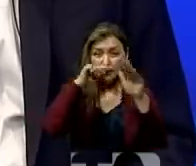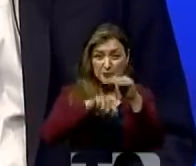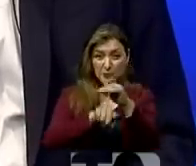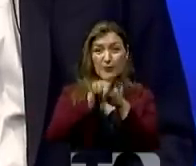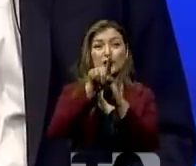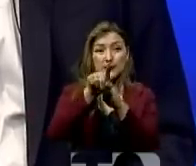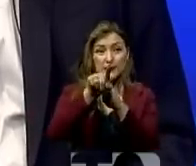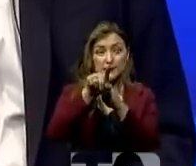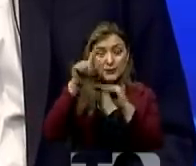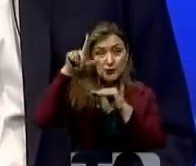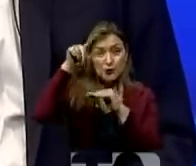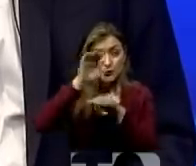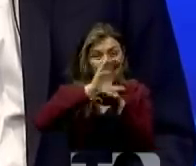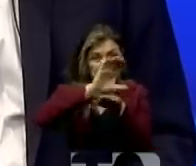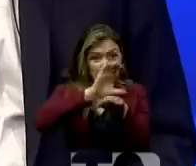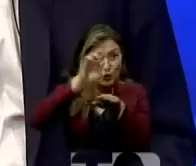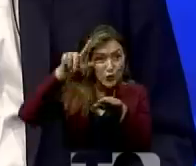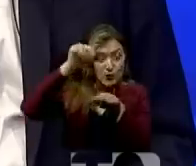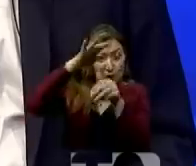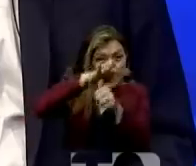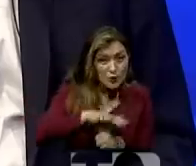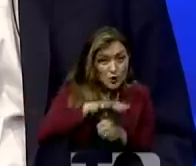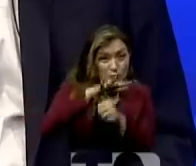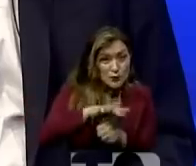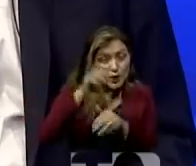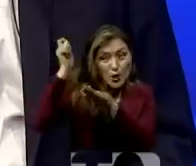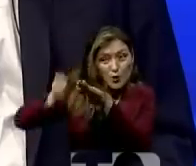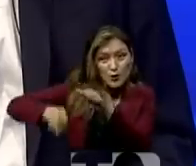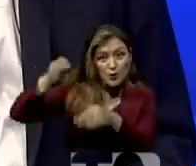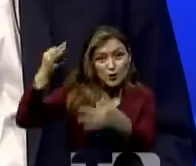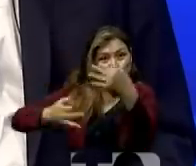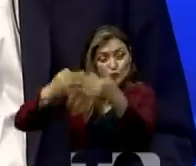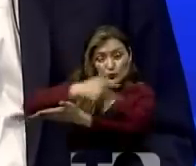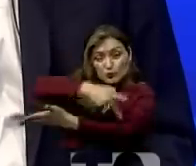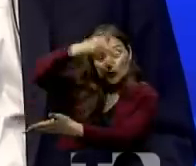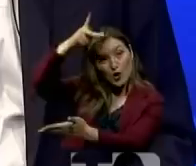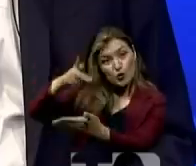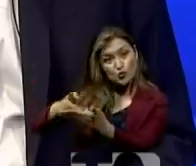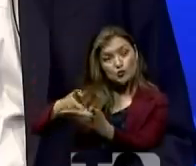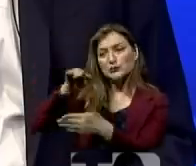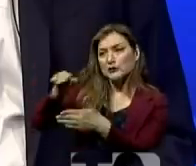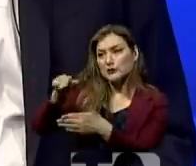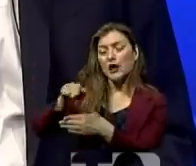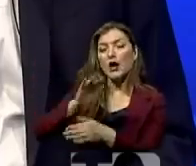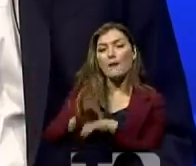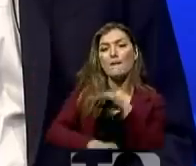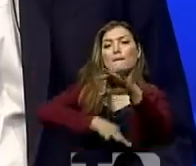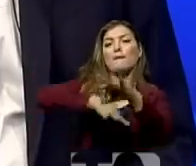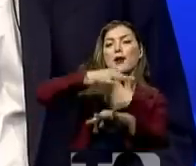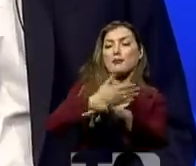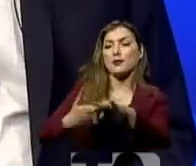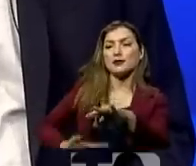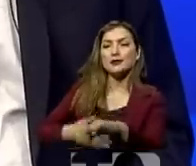que van a presionar a los jueces de la corte de pichincha para buscar que sea restituida guadalupe llori